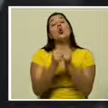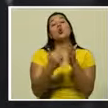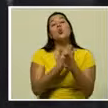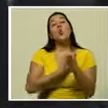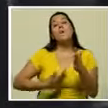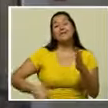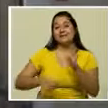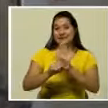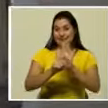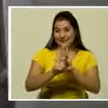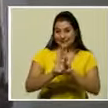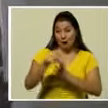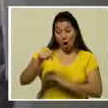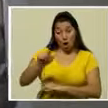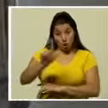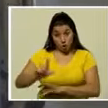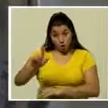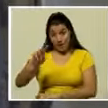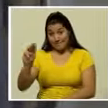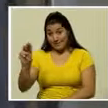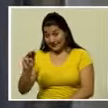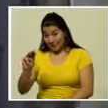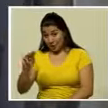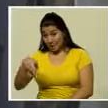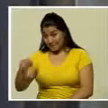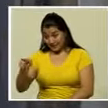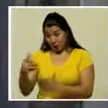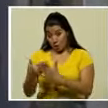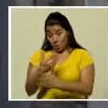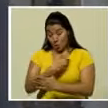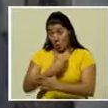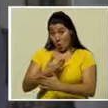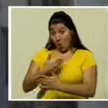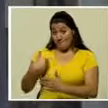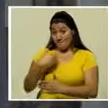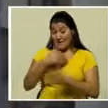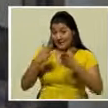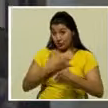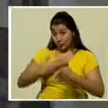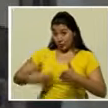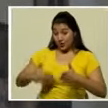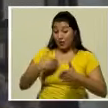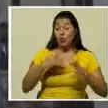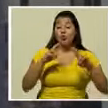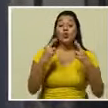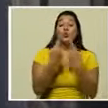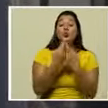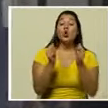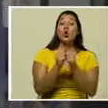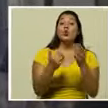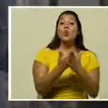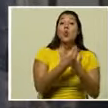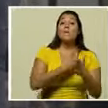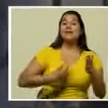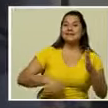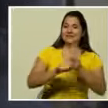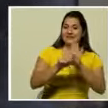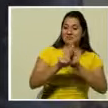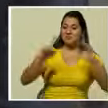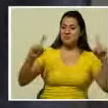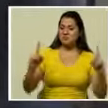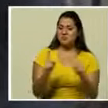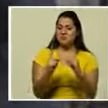la Presidencia, Marcelo Prieto, se reunió con el nuevo presidente de la Asamblea Legislativa, Eduardo Cruikshank. El encuentro, que tardó poco más de